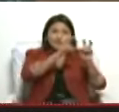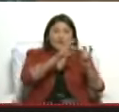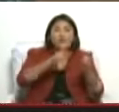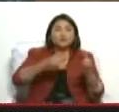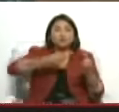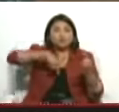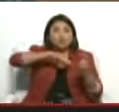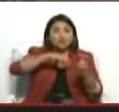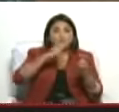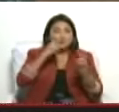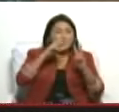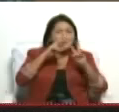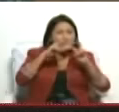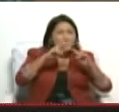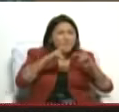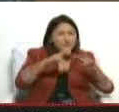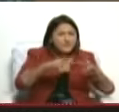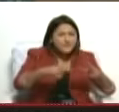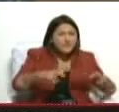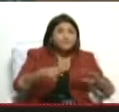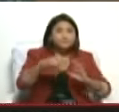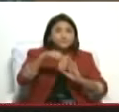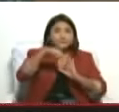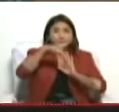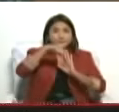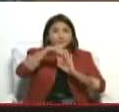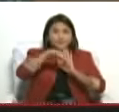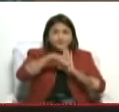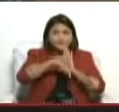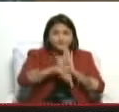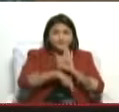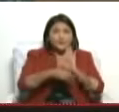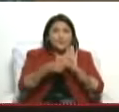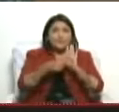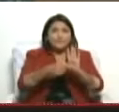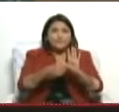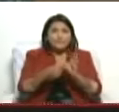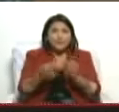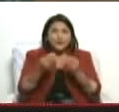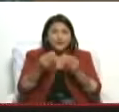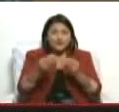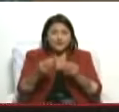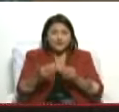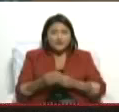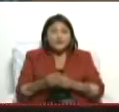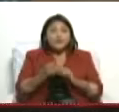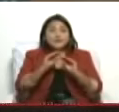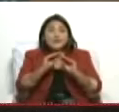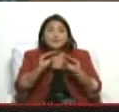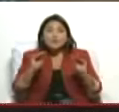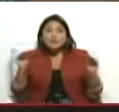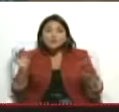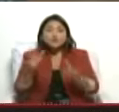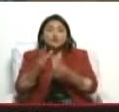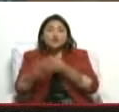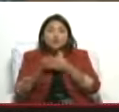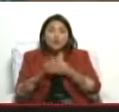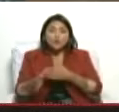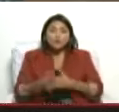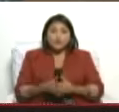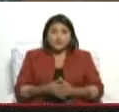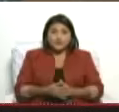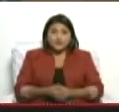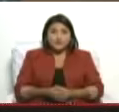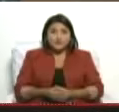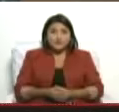venido avanzando para no solamente informar sobre la vinculación directa